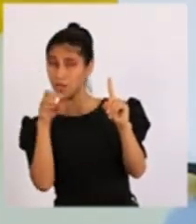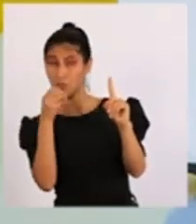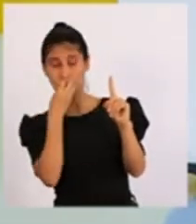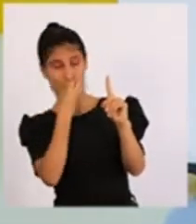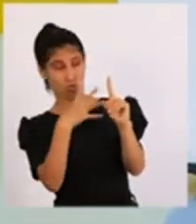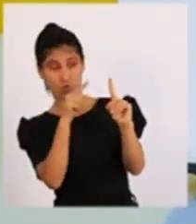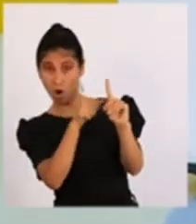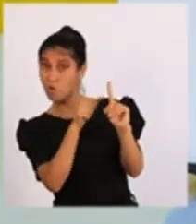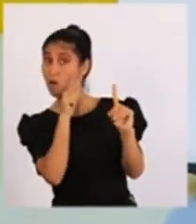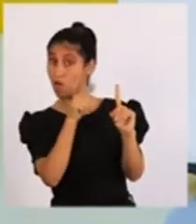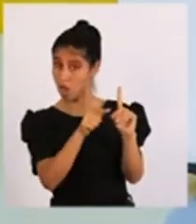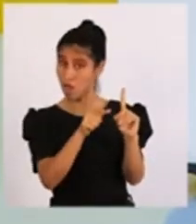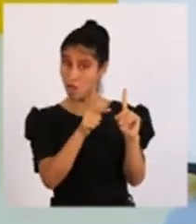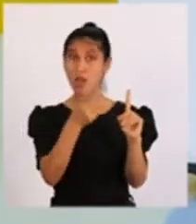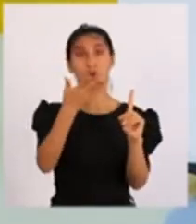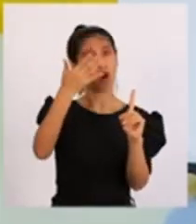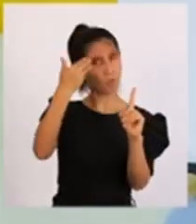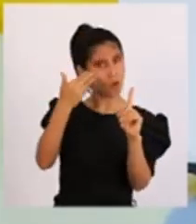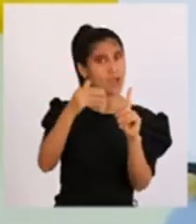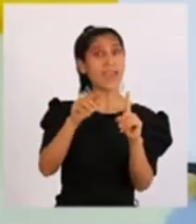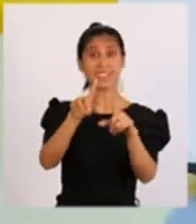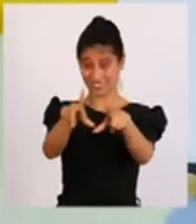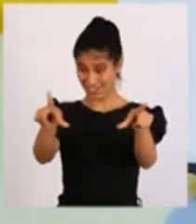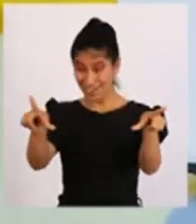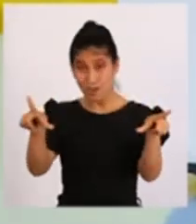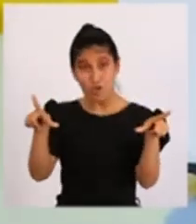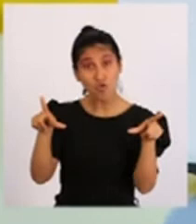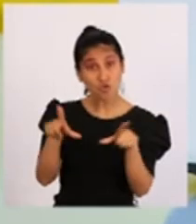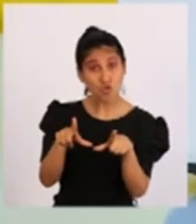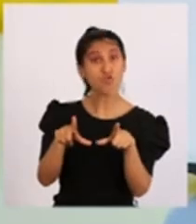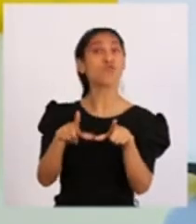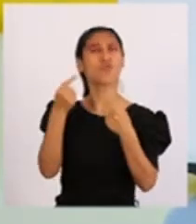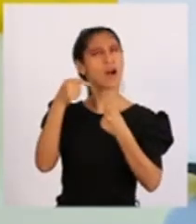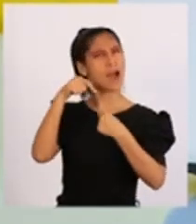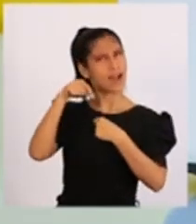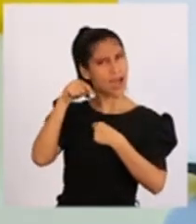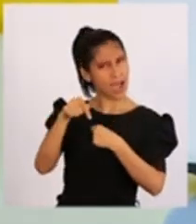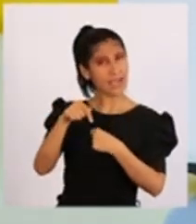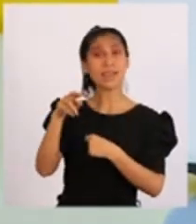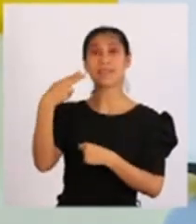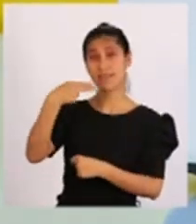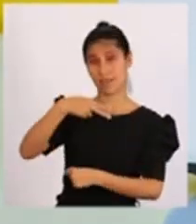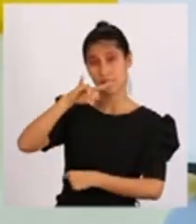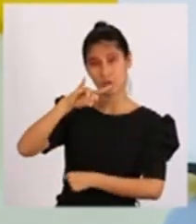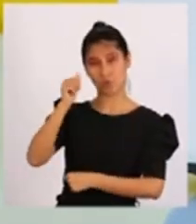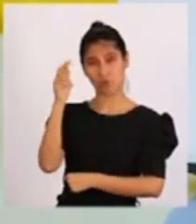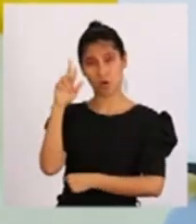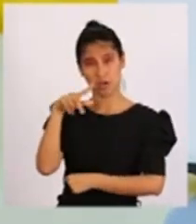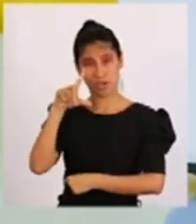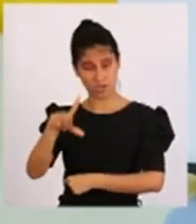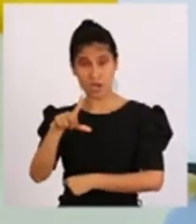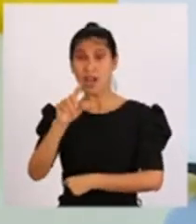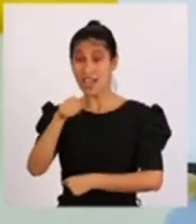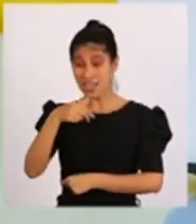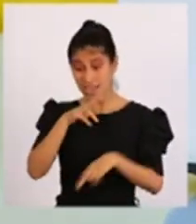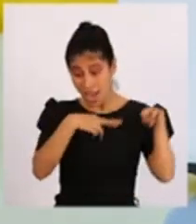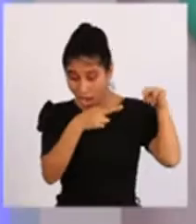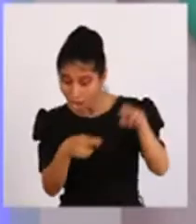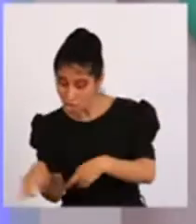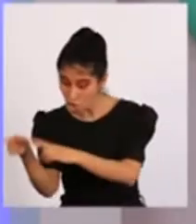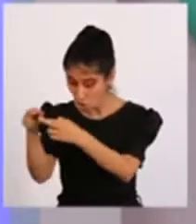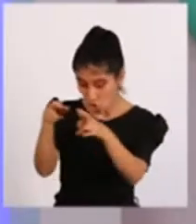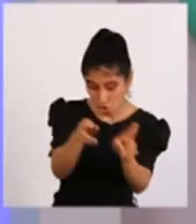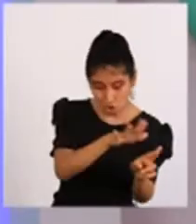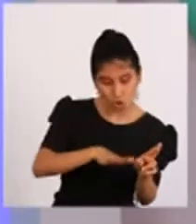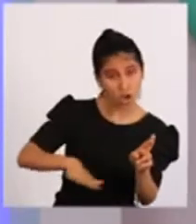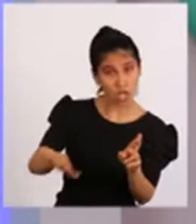recuperó Cascajo? Un humedal de su tierra natal, allá por Huaral. Ve, qué bonito parece un verso.